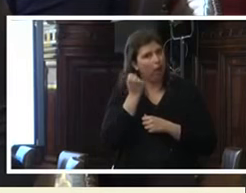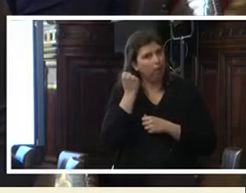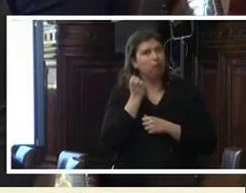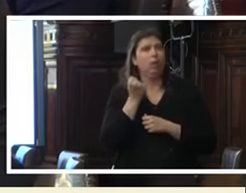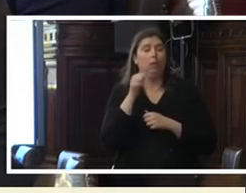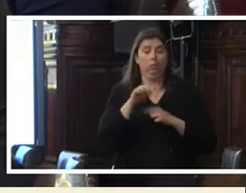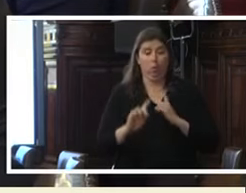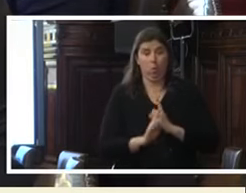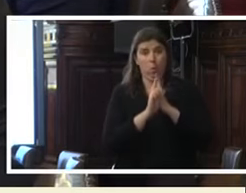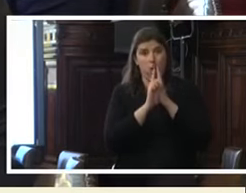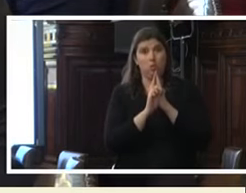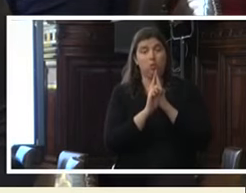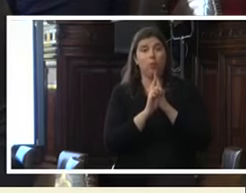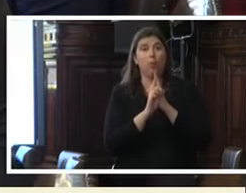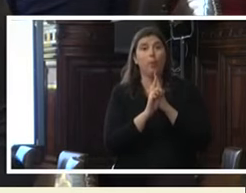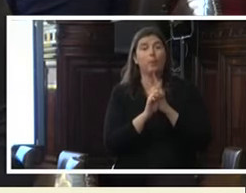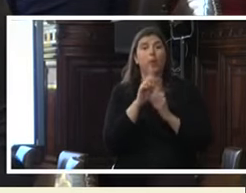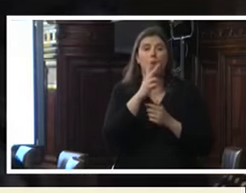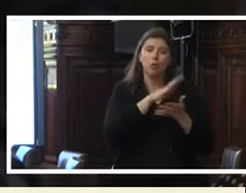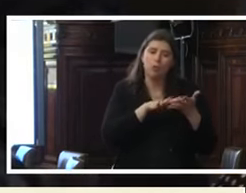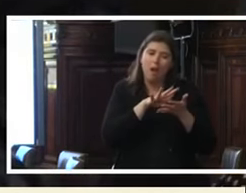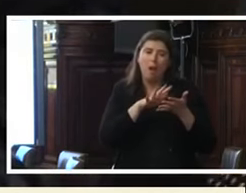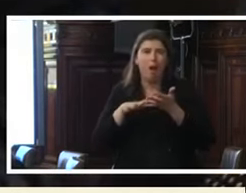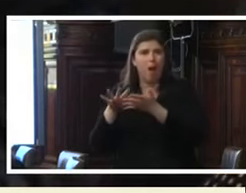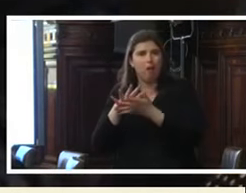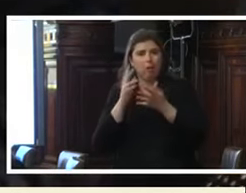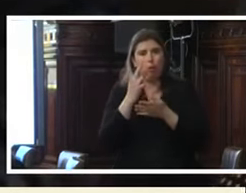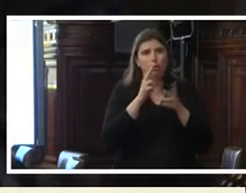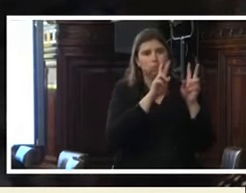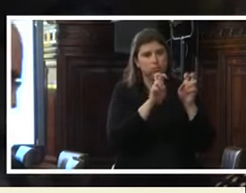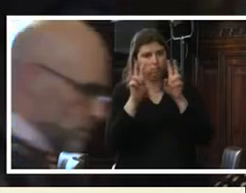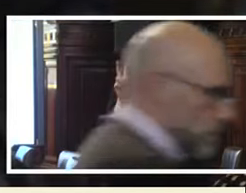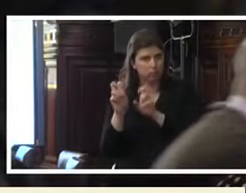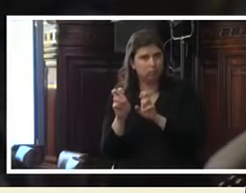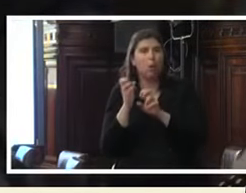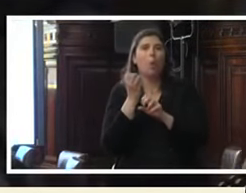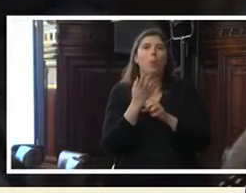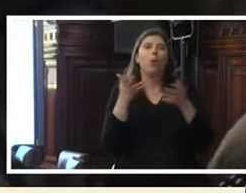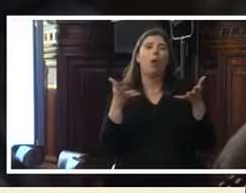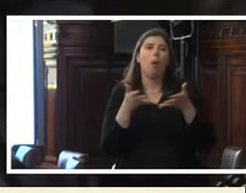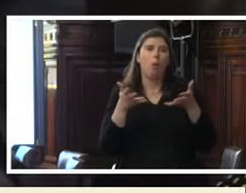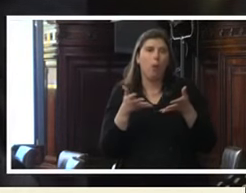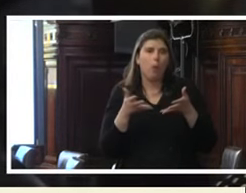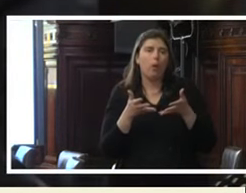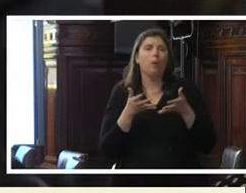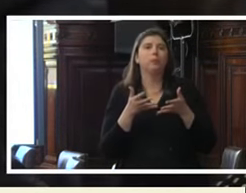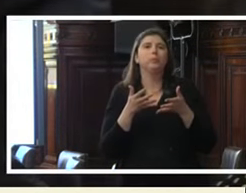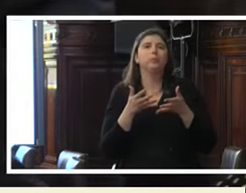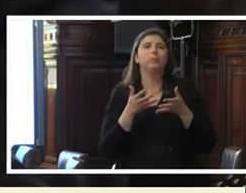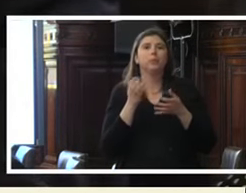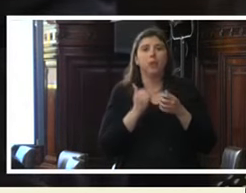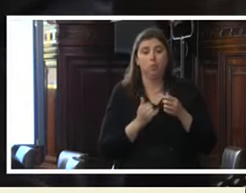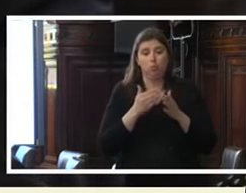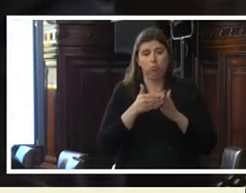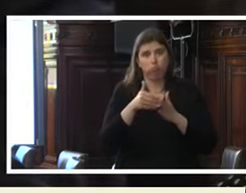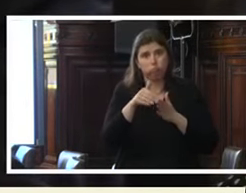por lo menos de dos áreas temáticas porque ahora tenemos una hace un año un poco más